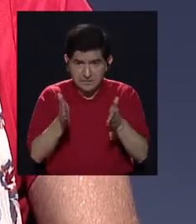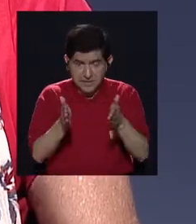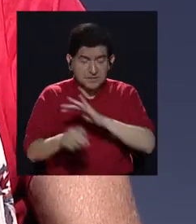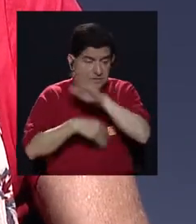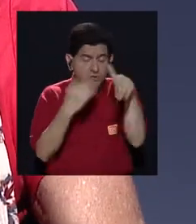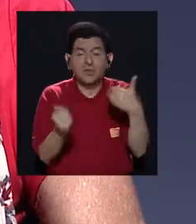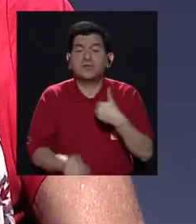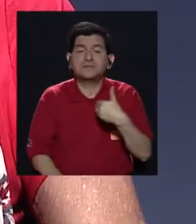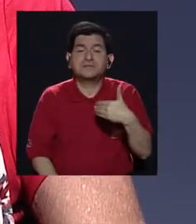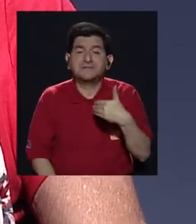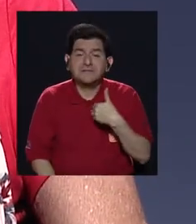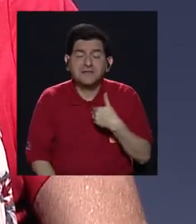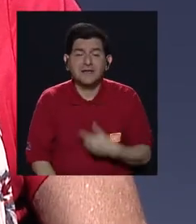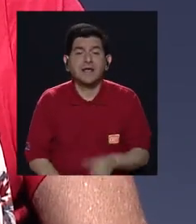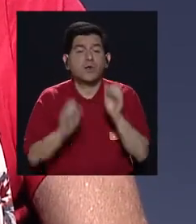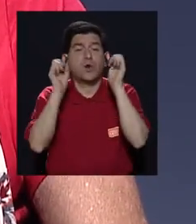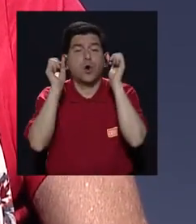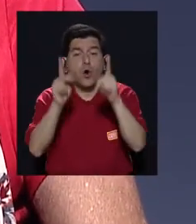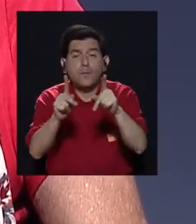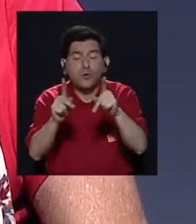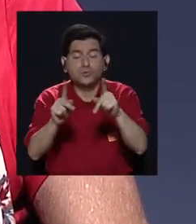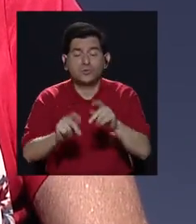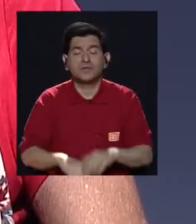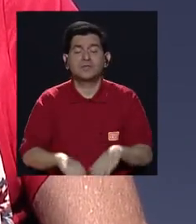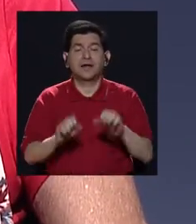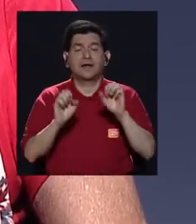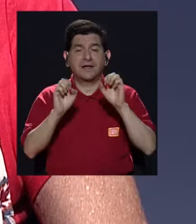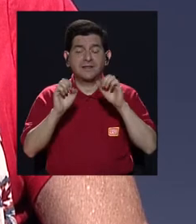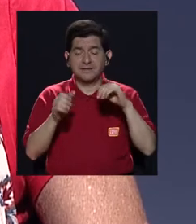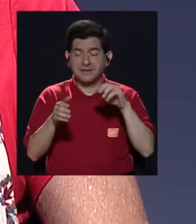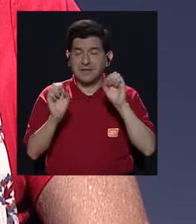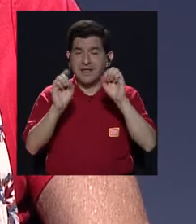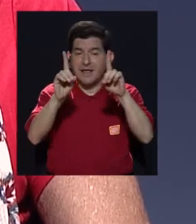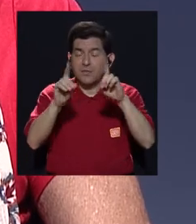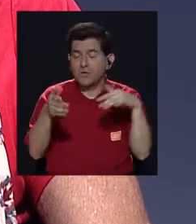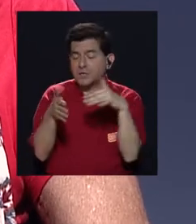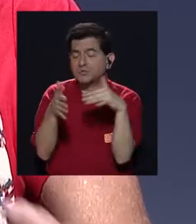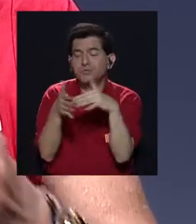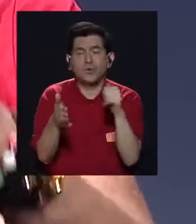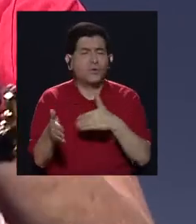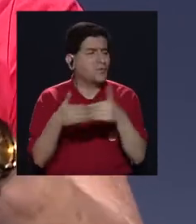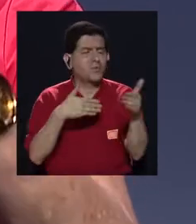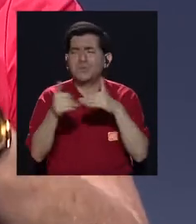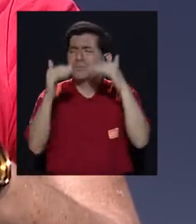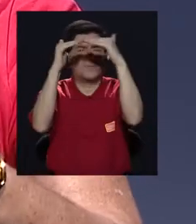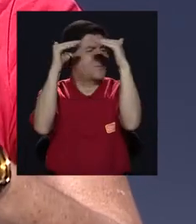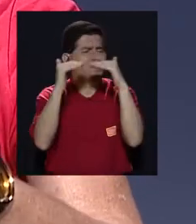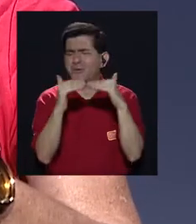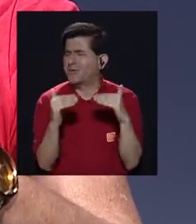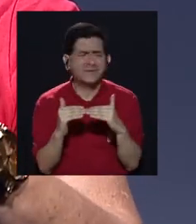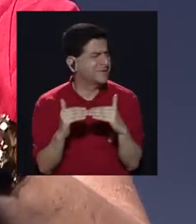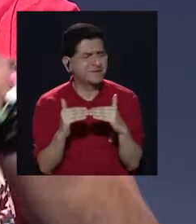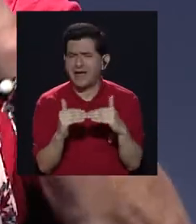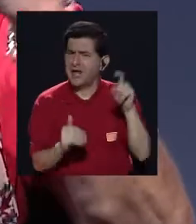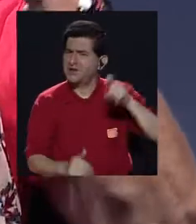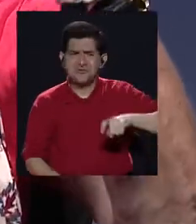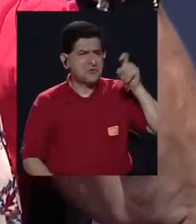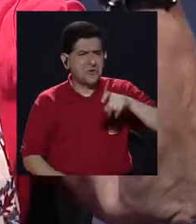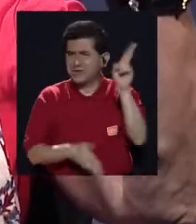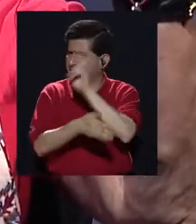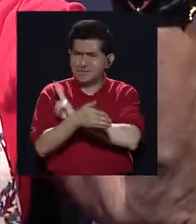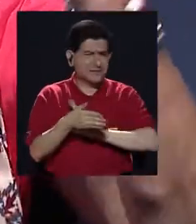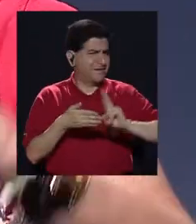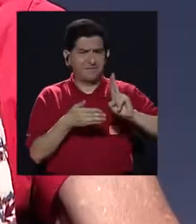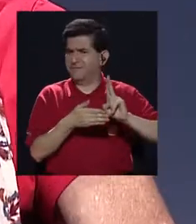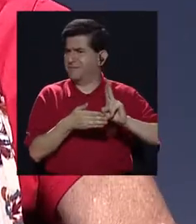todos hemos tenido más posibilidades de educación en un importa el nivel o sea no necesariamente